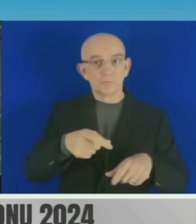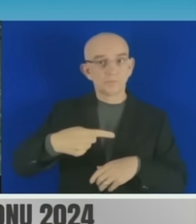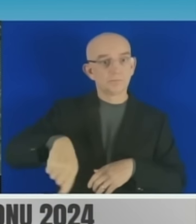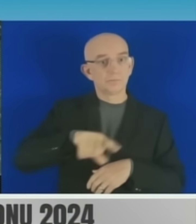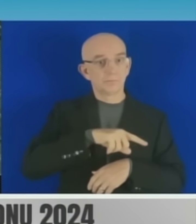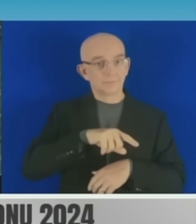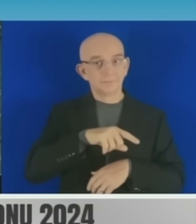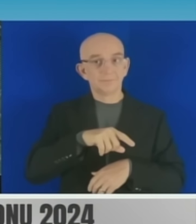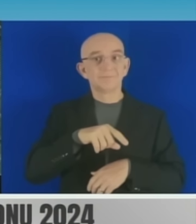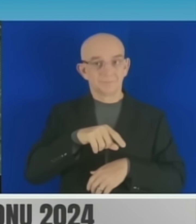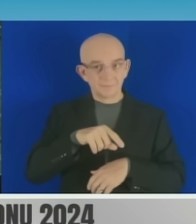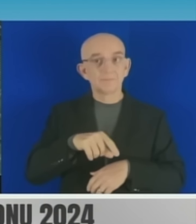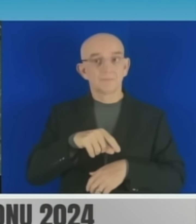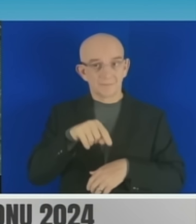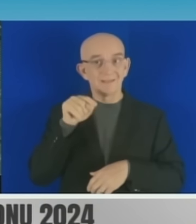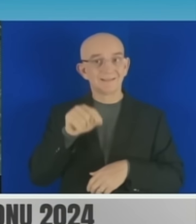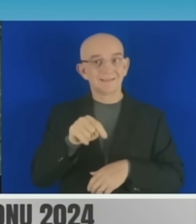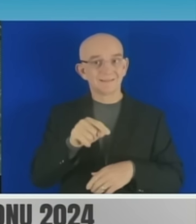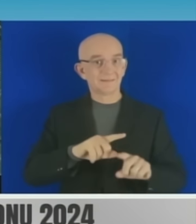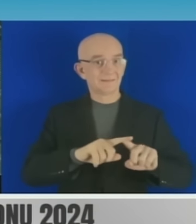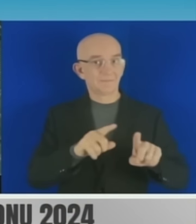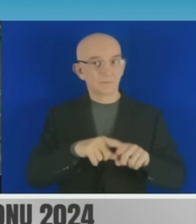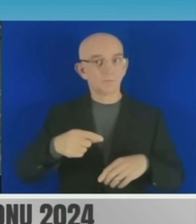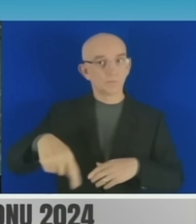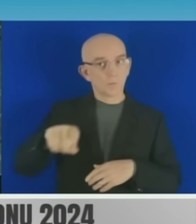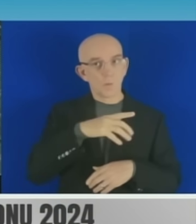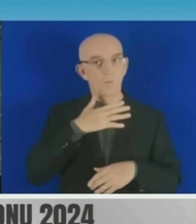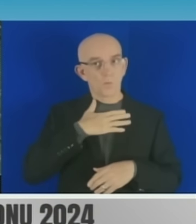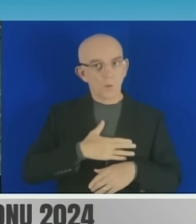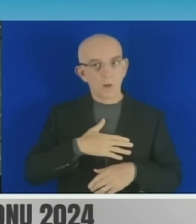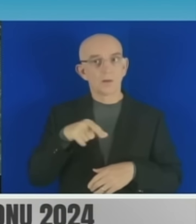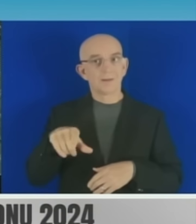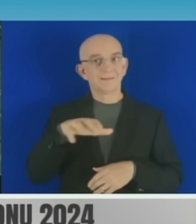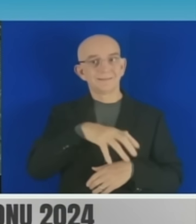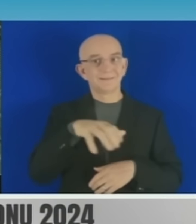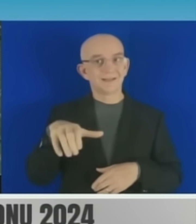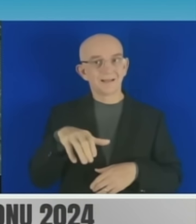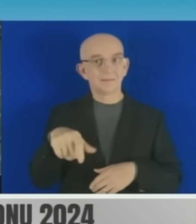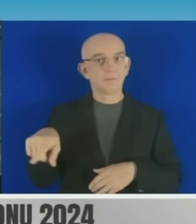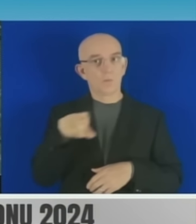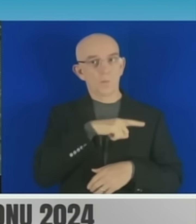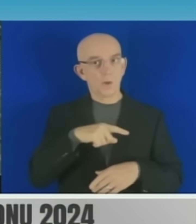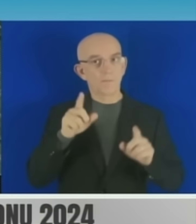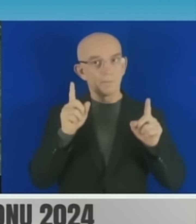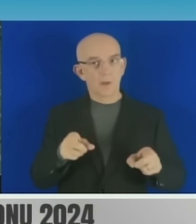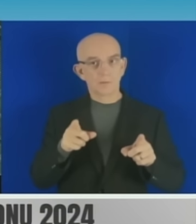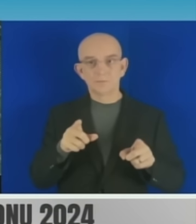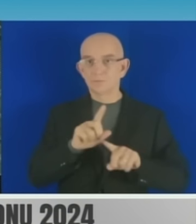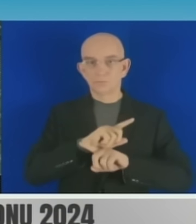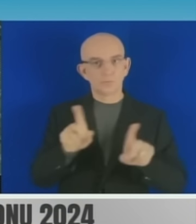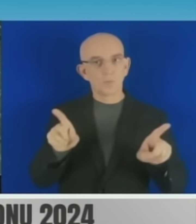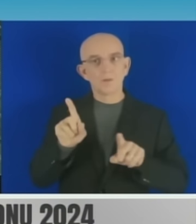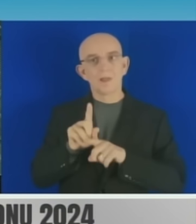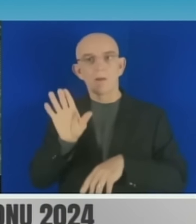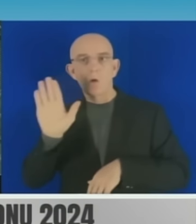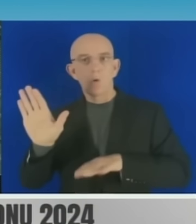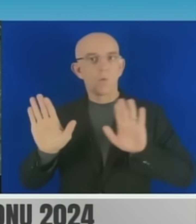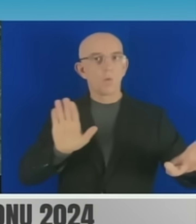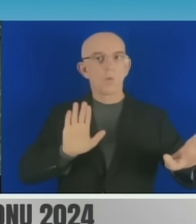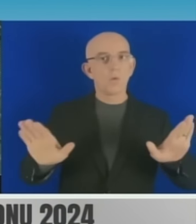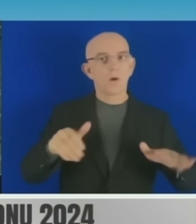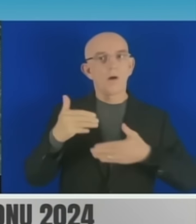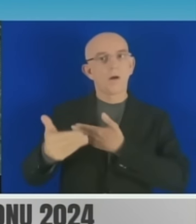urgente garantizar la realización, una realización equilibrada de los tres pilares de las Naciones Unidas, así como asegurar un orden mundial